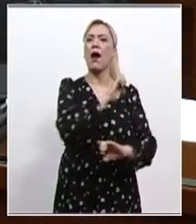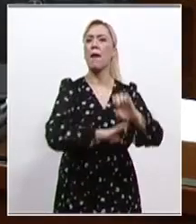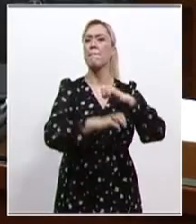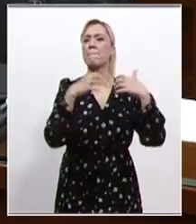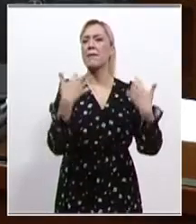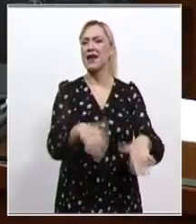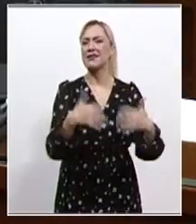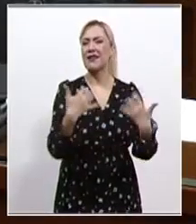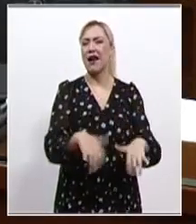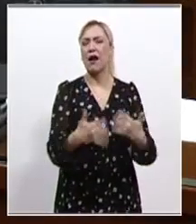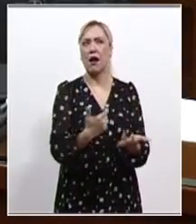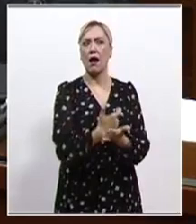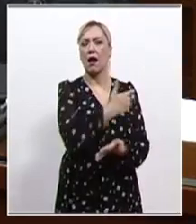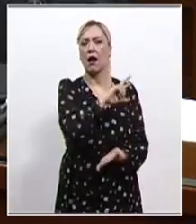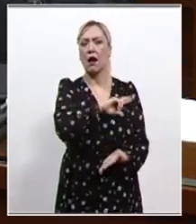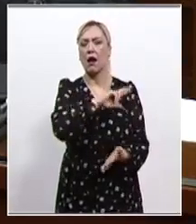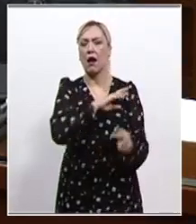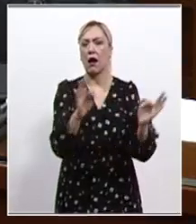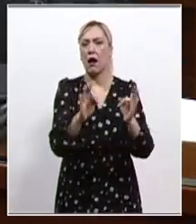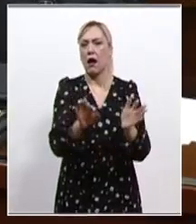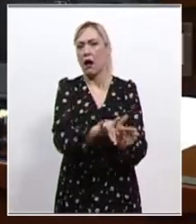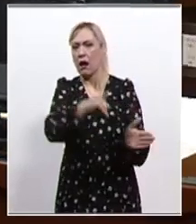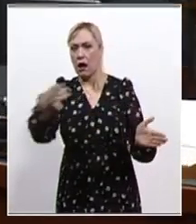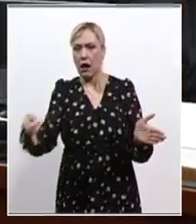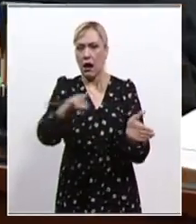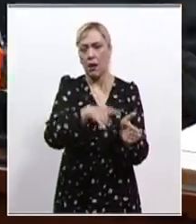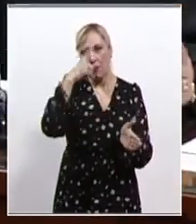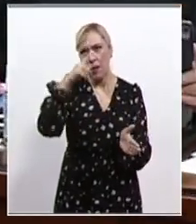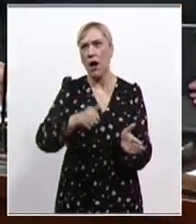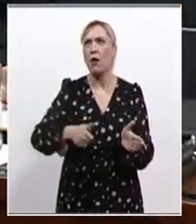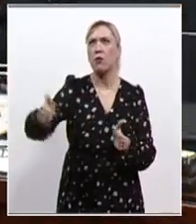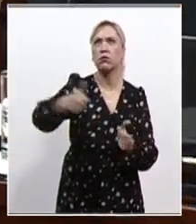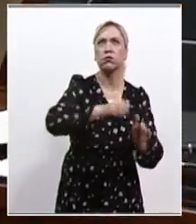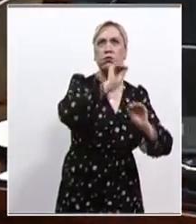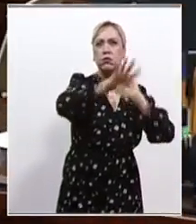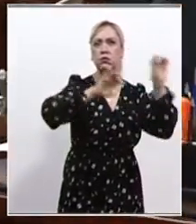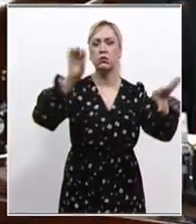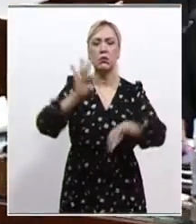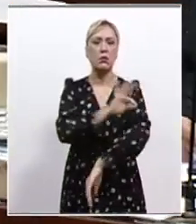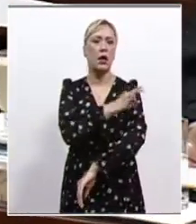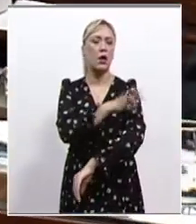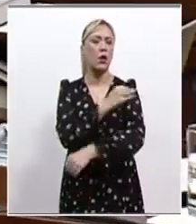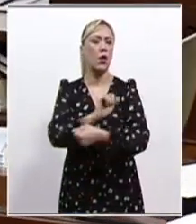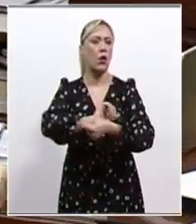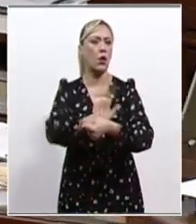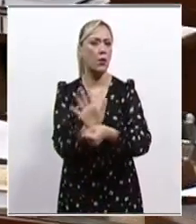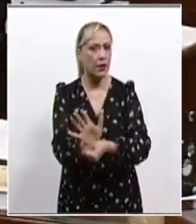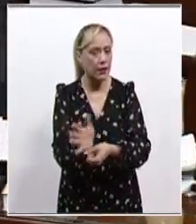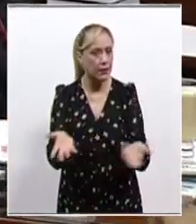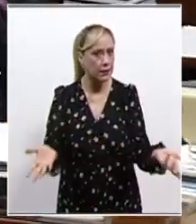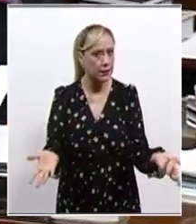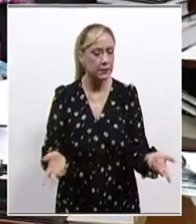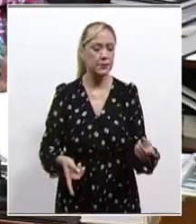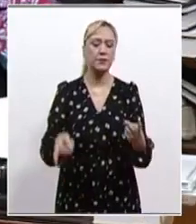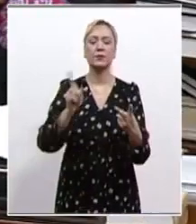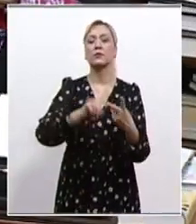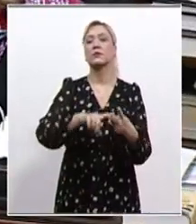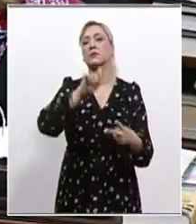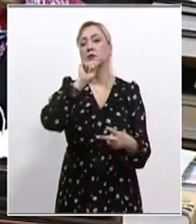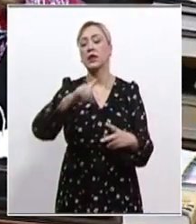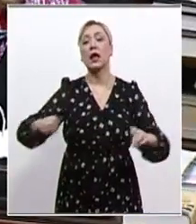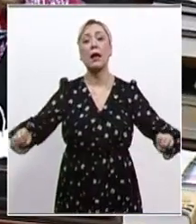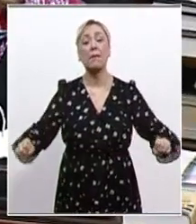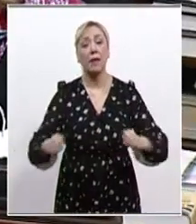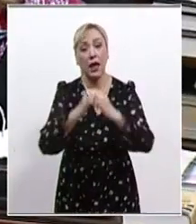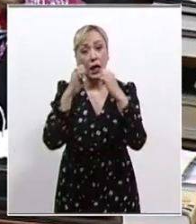las versiones de las solicitudes de la autorización de uso para emergencia de las vacunas COVID y las